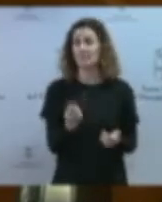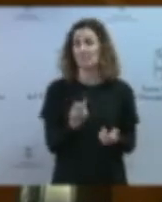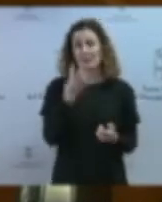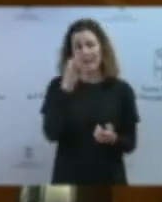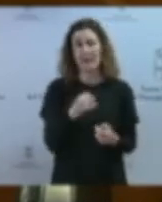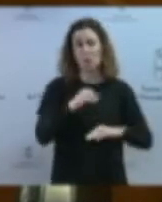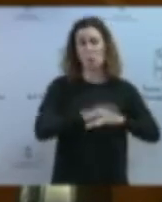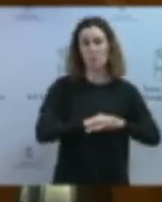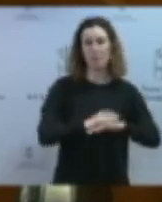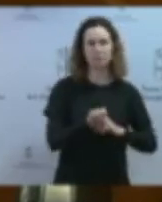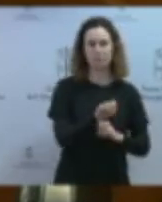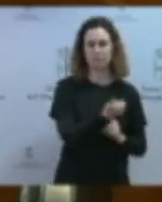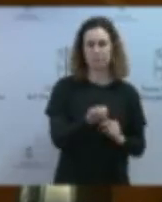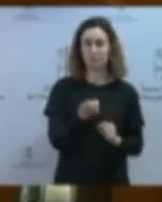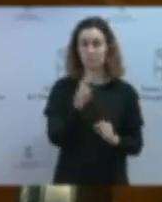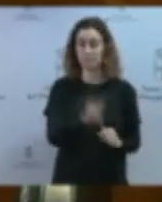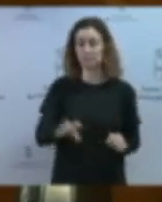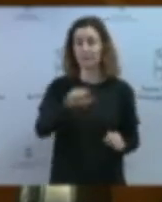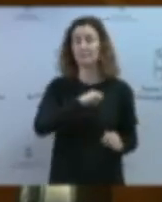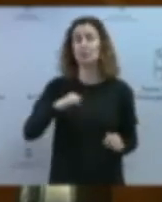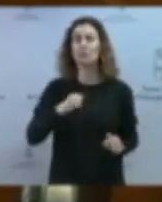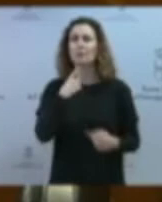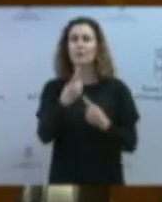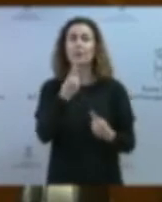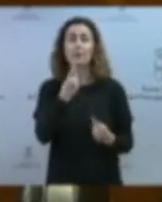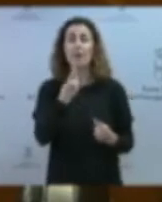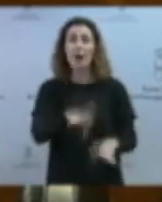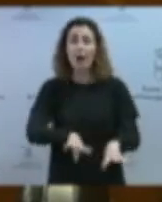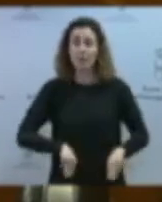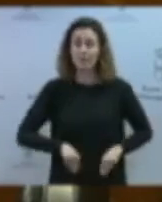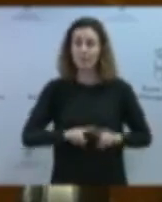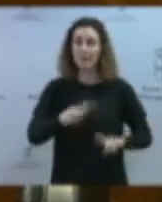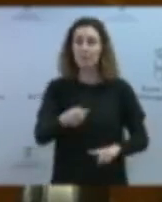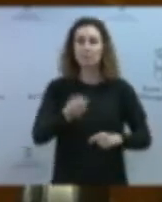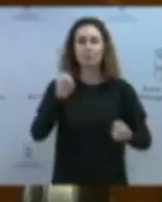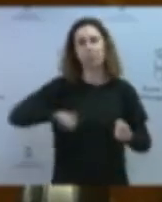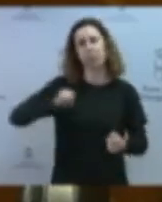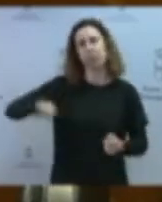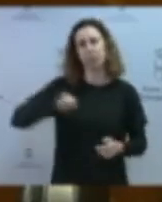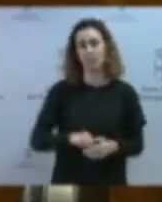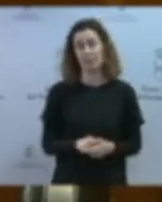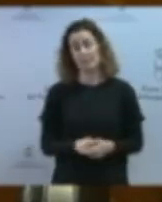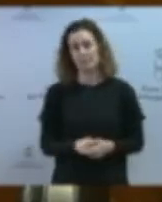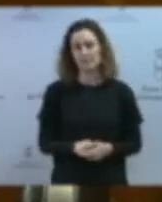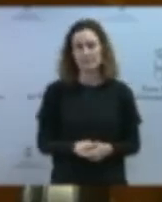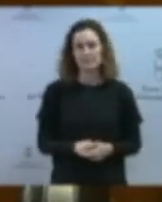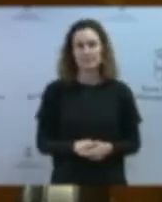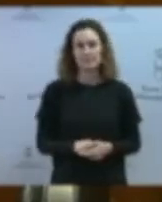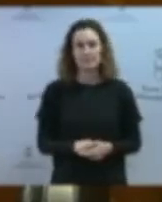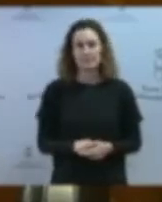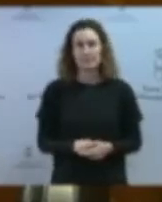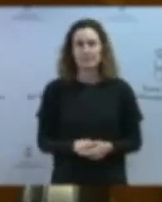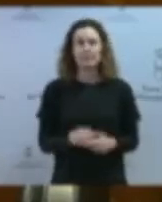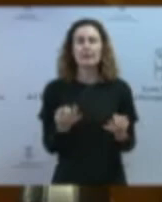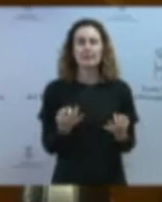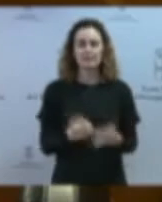que sí, aquello lo aceptaron, pero luego cumplir, lo que se dice cumplir, poco. ¿Eso qué significa? Pues la desaparición de las aulas multinivel,